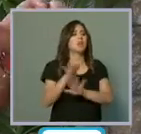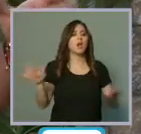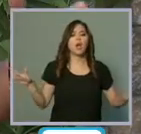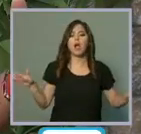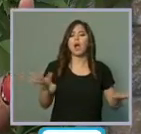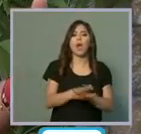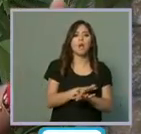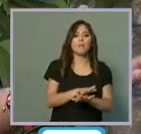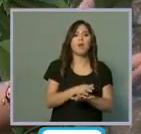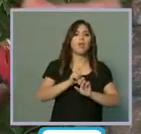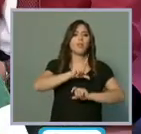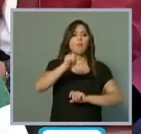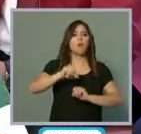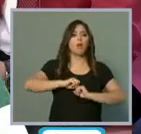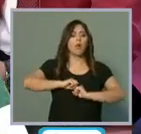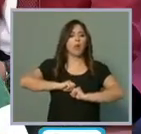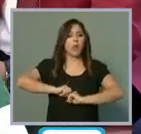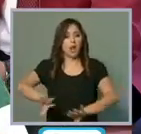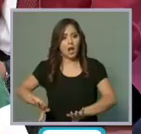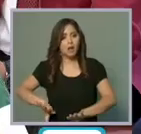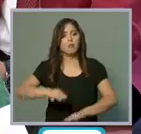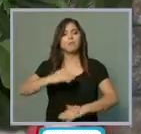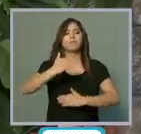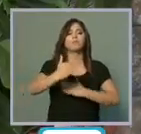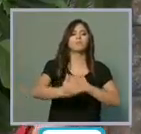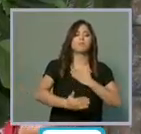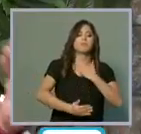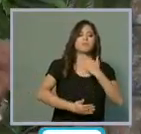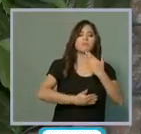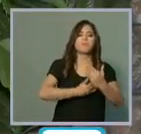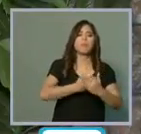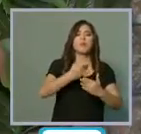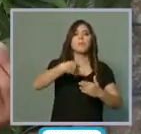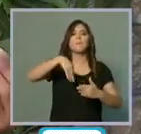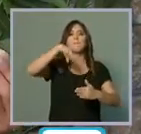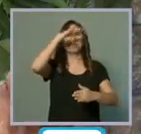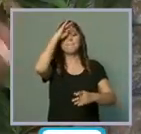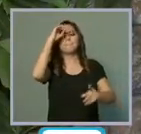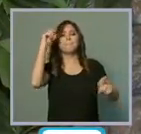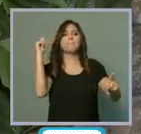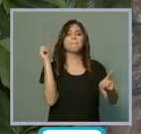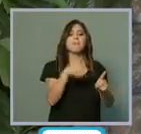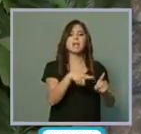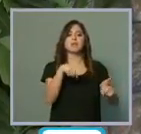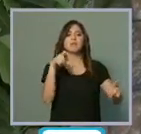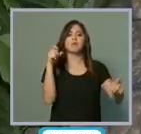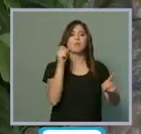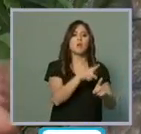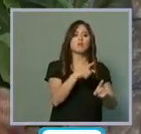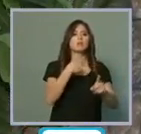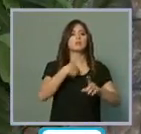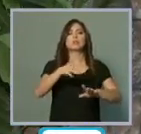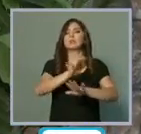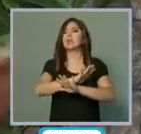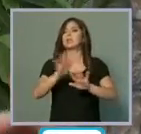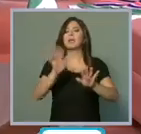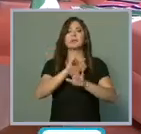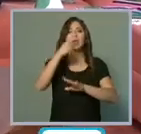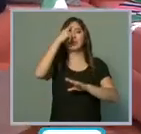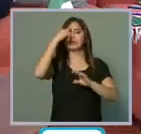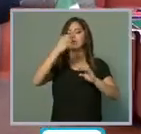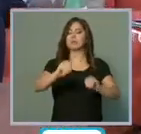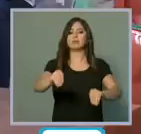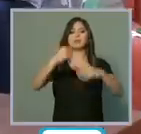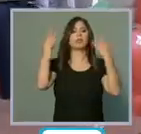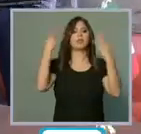suelto. Pero de cierta forma al tiempo regresa esa misma dependencia, Claro. y después vuelves a decir, no, ya la superé, ya la solté,